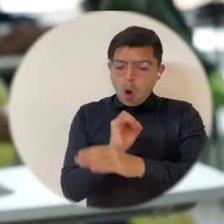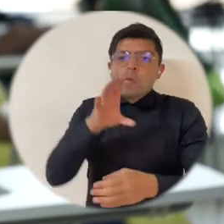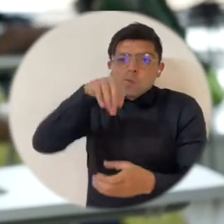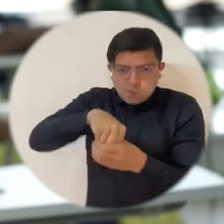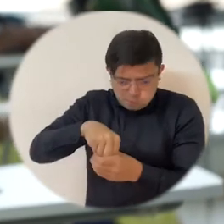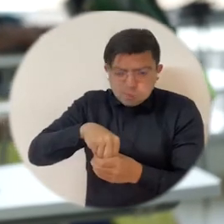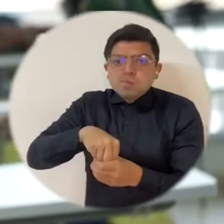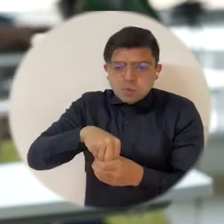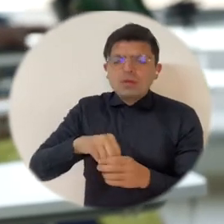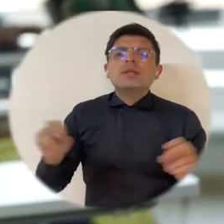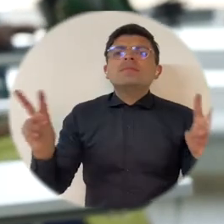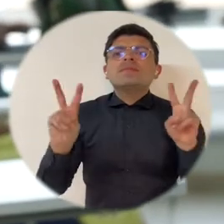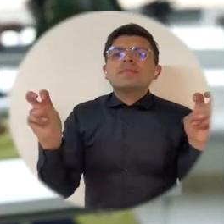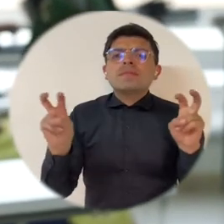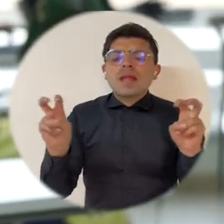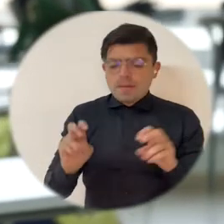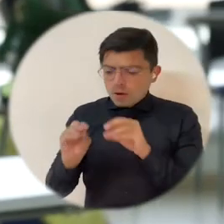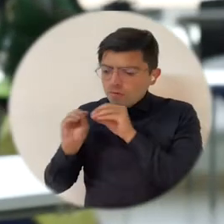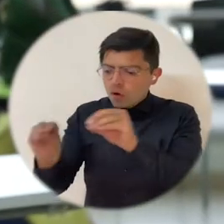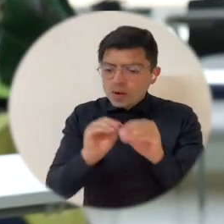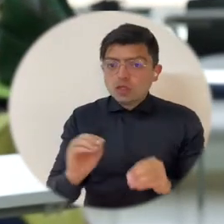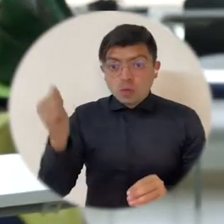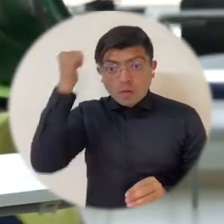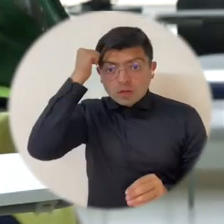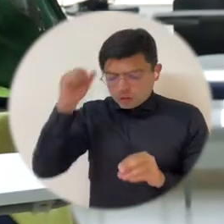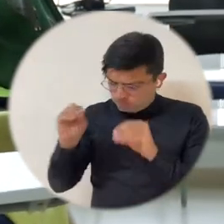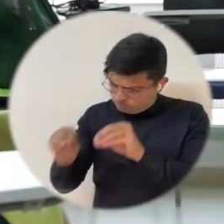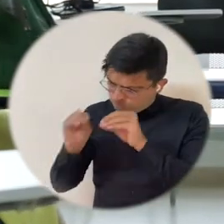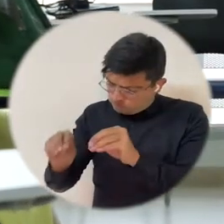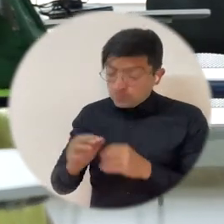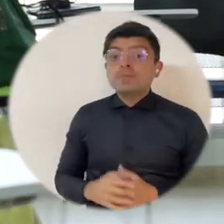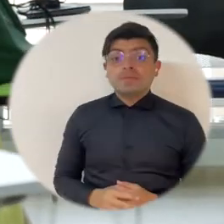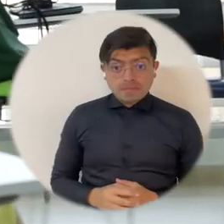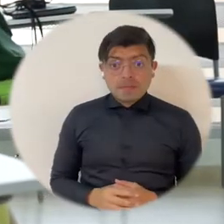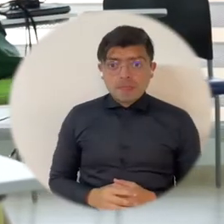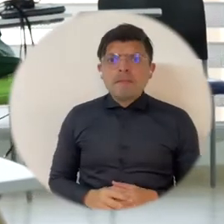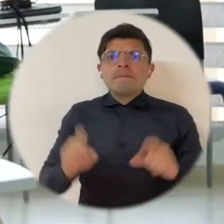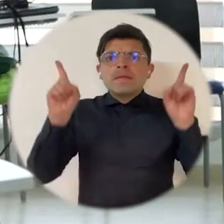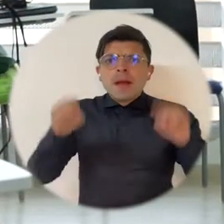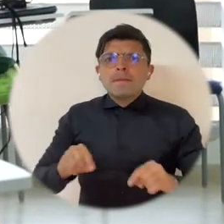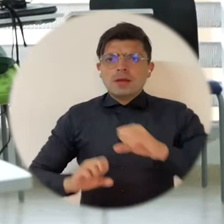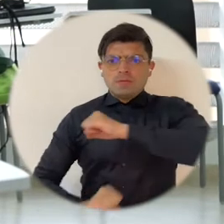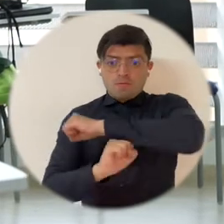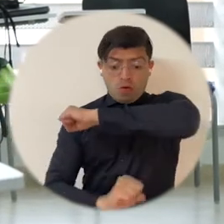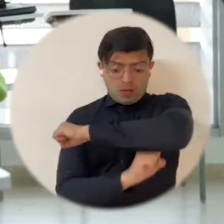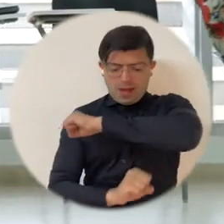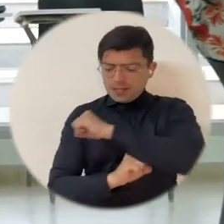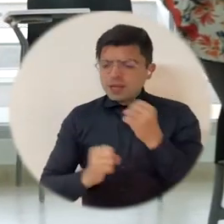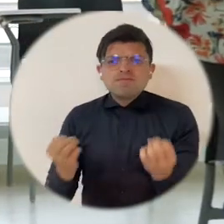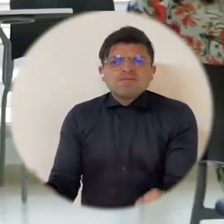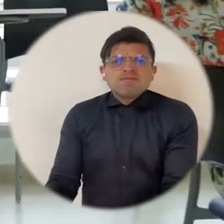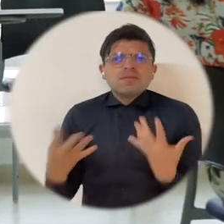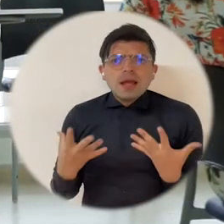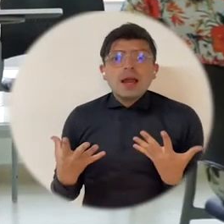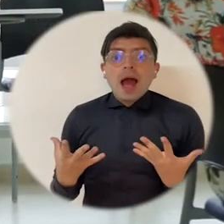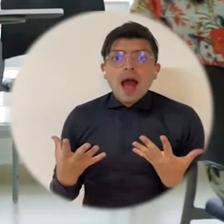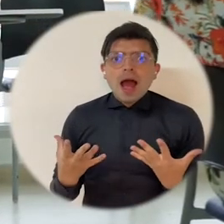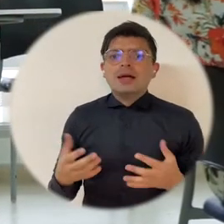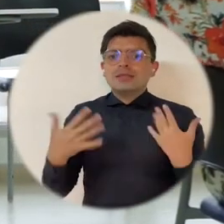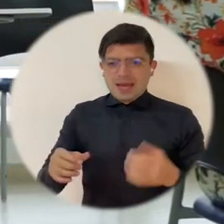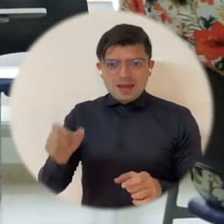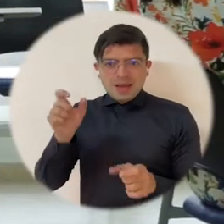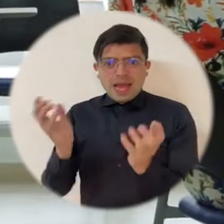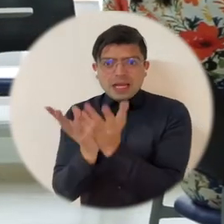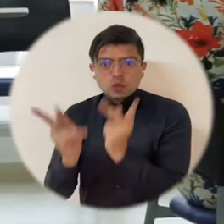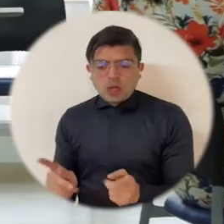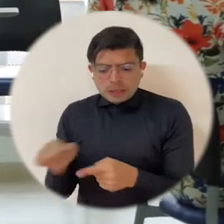en las instituciones educativas, sobre todo con el tema de la formación de maestros, pero también la fortaleza que nos dan al momento de